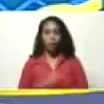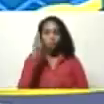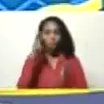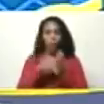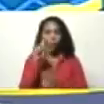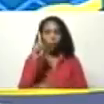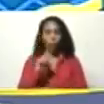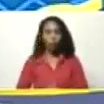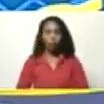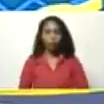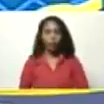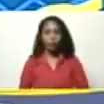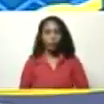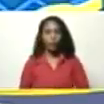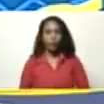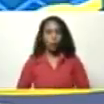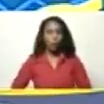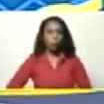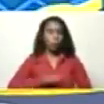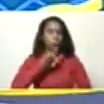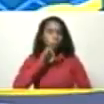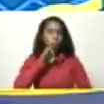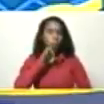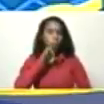2001 la barbarie